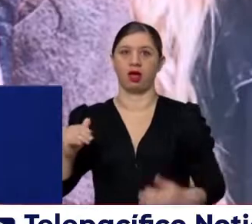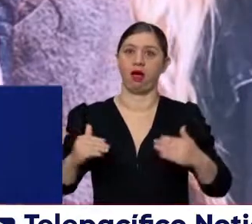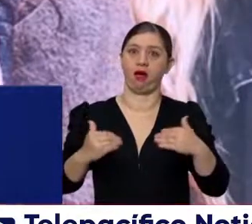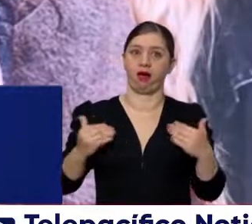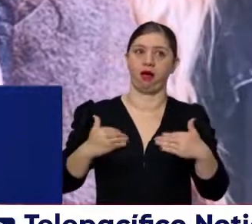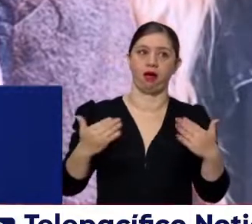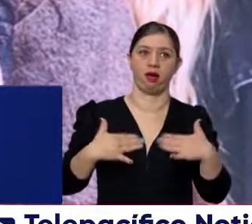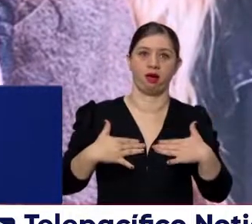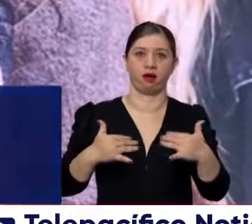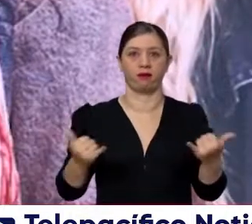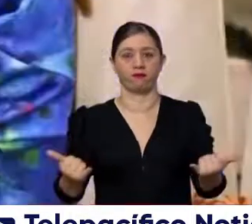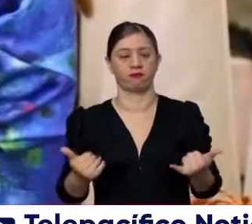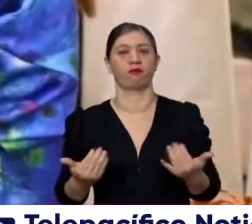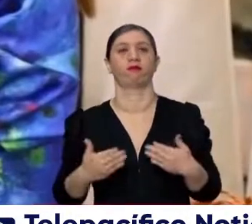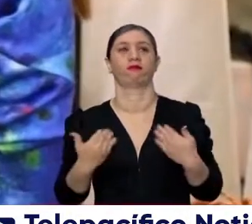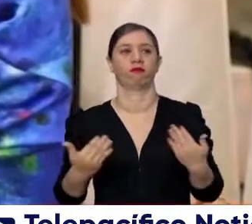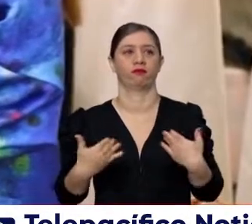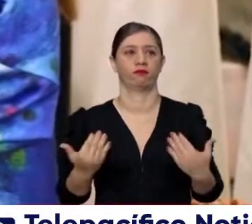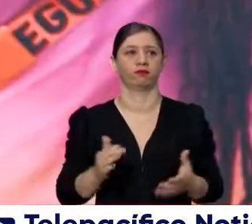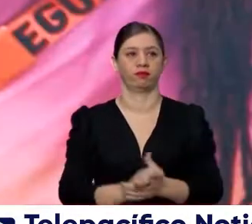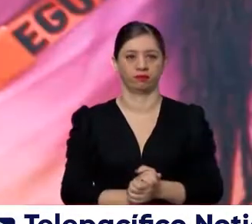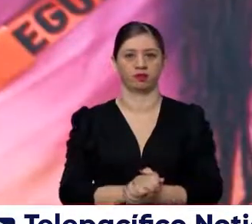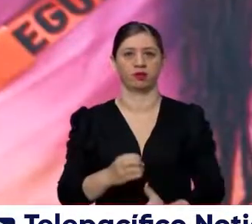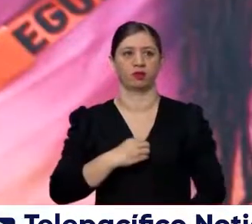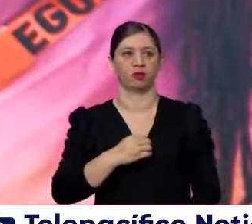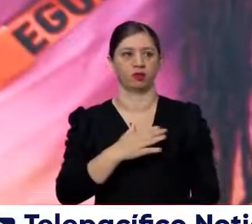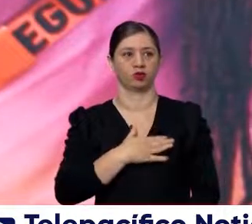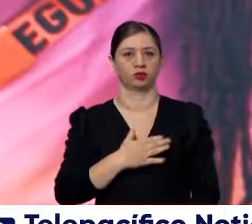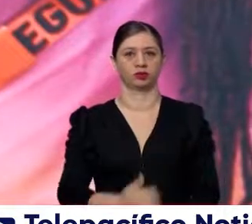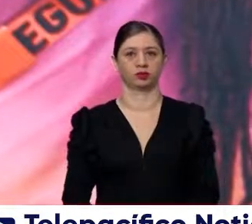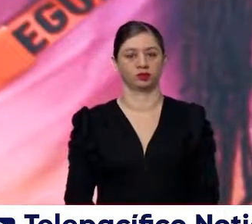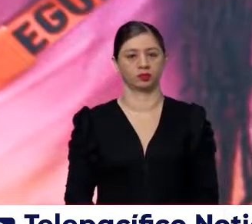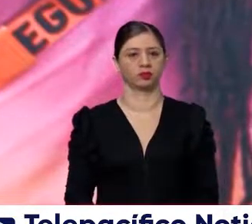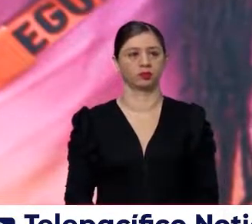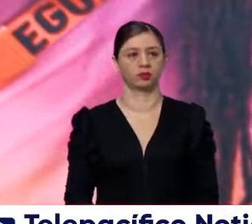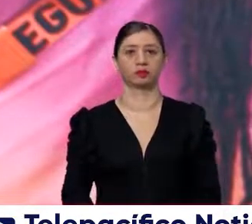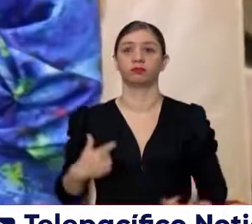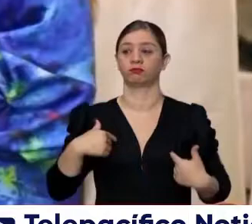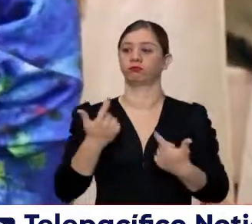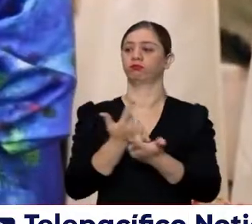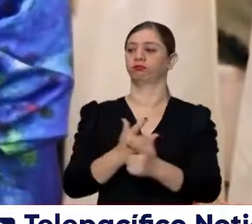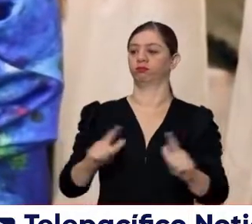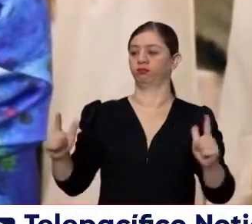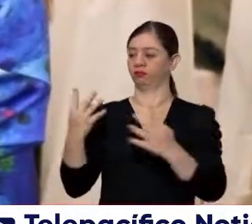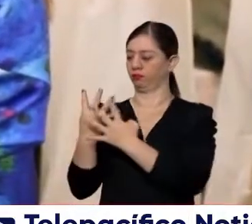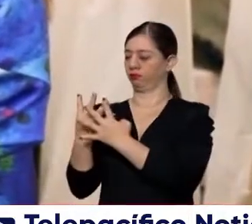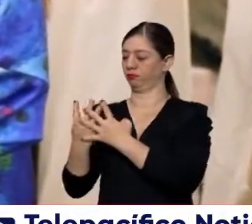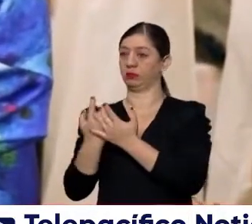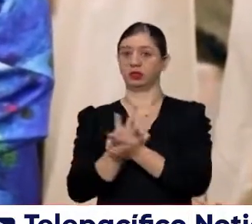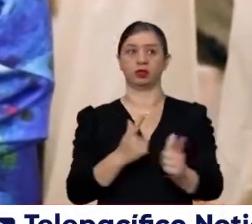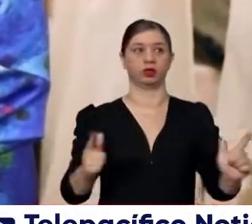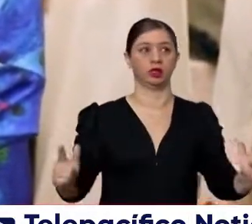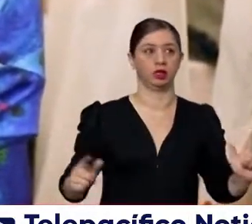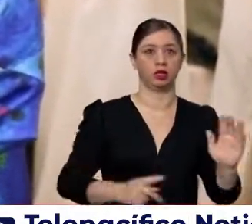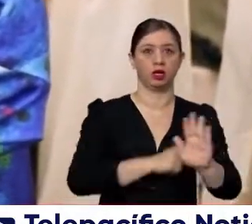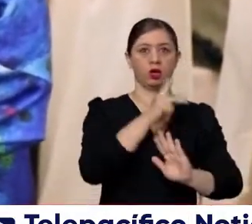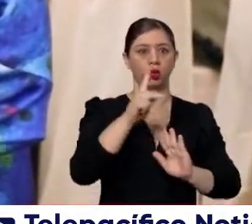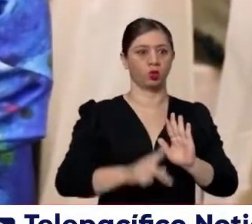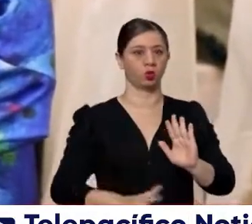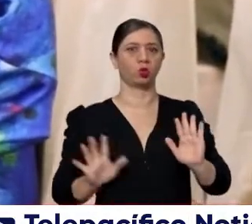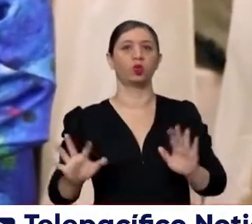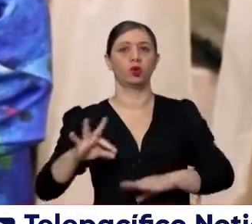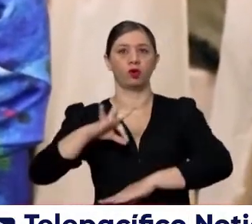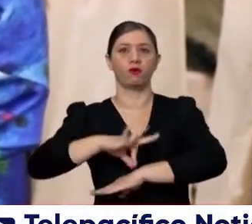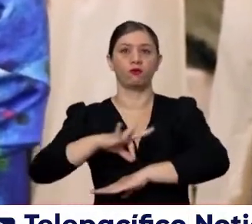súper contento de tener esta bonita oportunidad. A ver que salimos a nuestra libertad y encontramos proyectos tan maravillosos como el de la